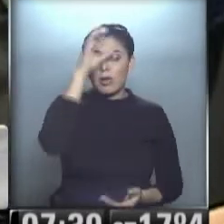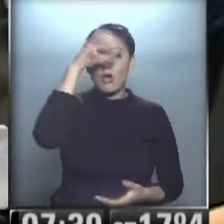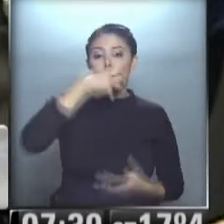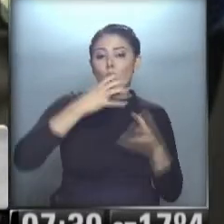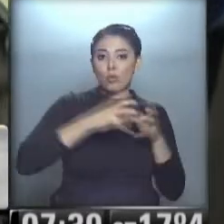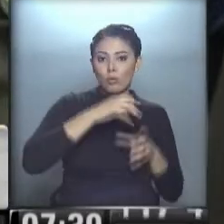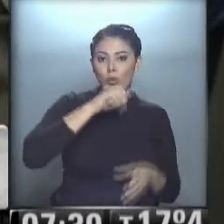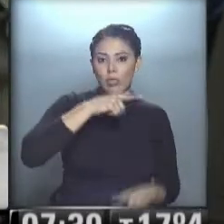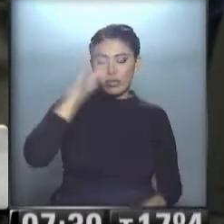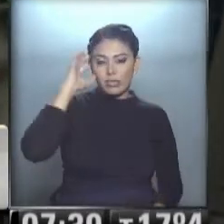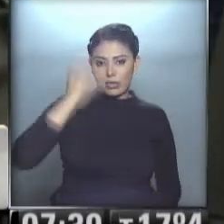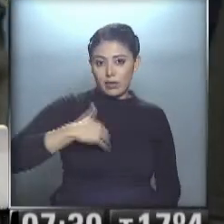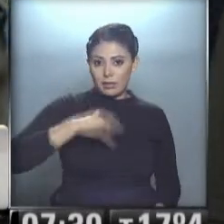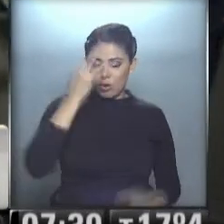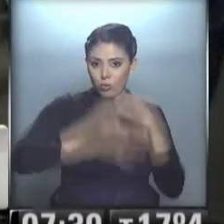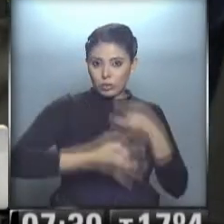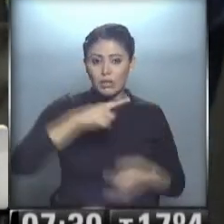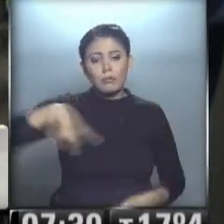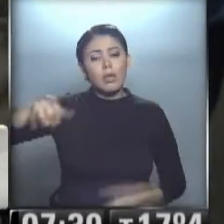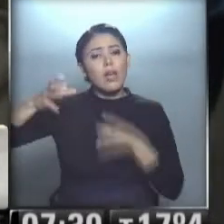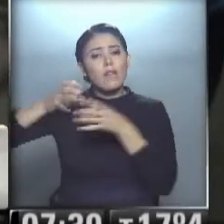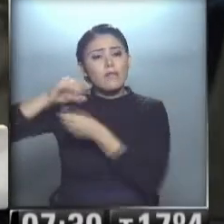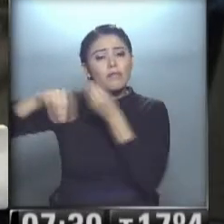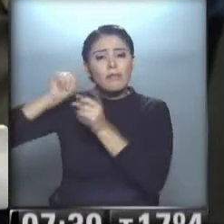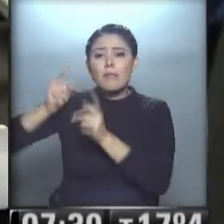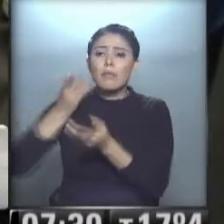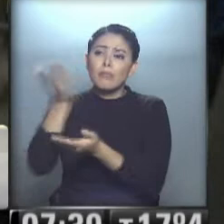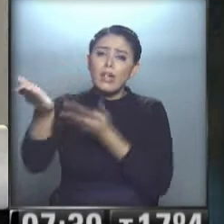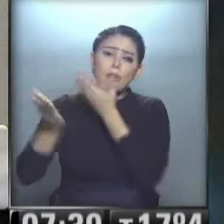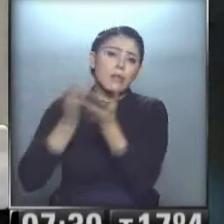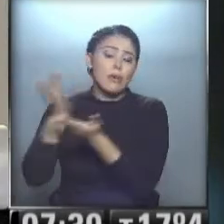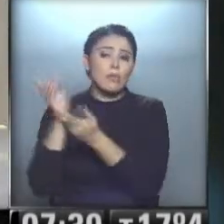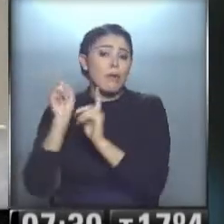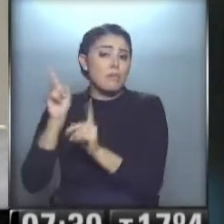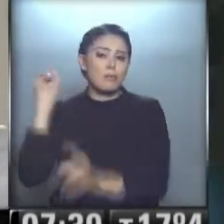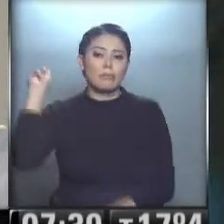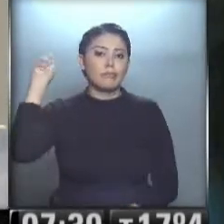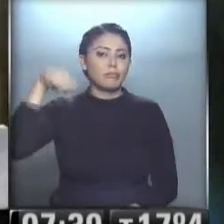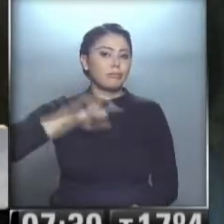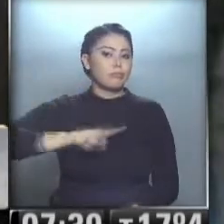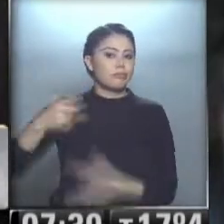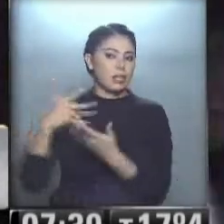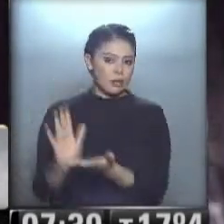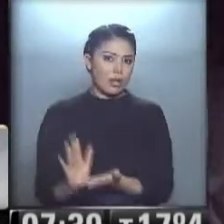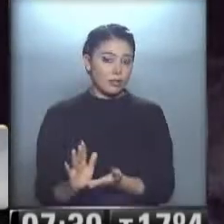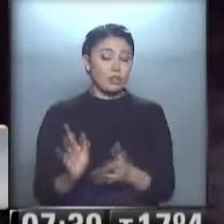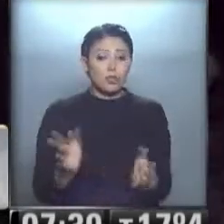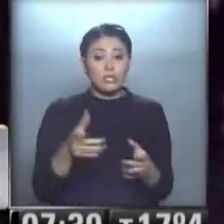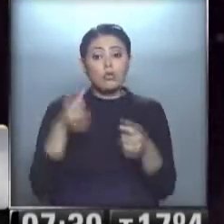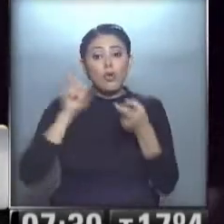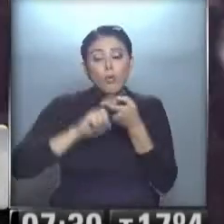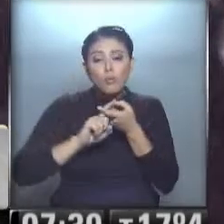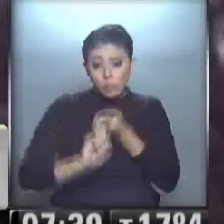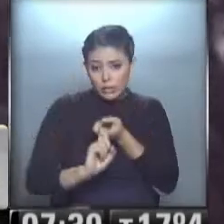esperanzados luego de que han presentado en más de una ocasión este mismo ha pedido en españa- y el mismo ha sido rechazado la pareja de ancianos